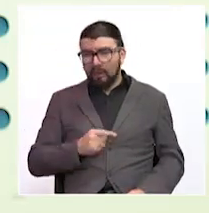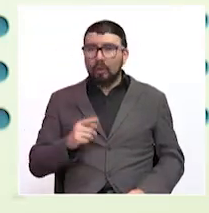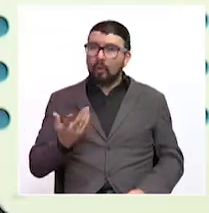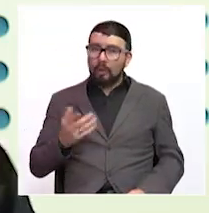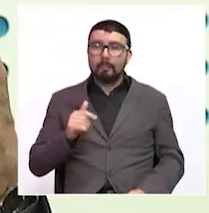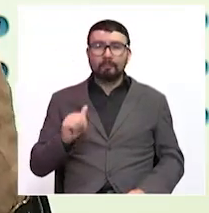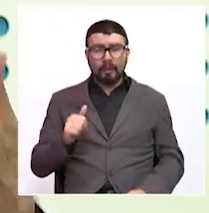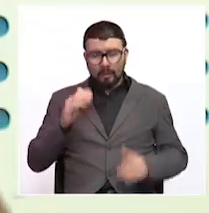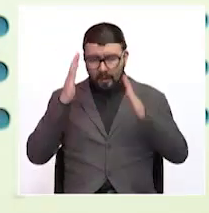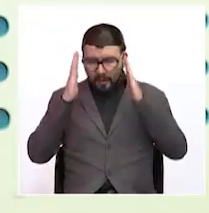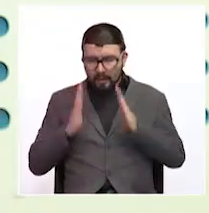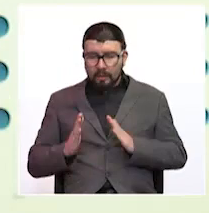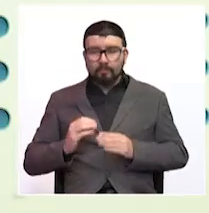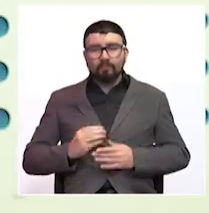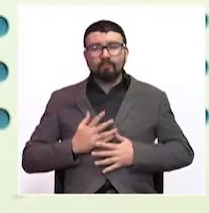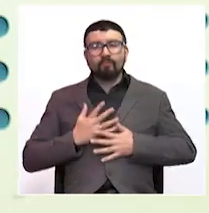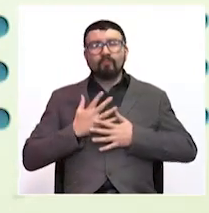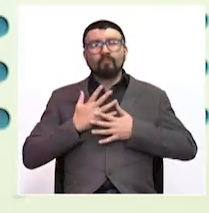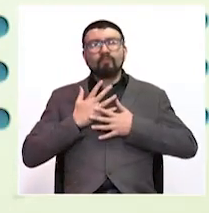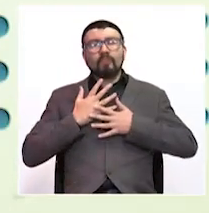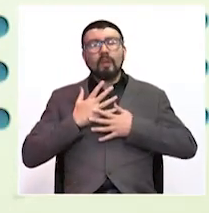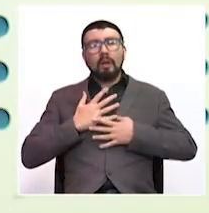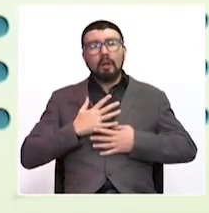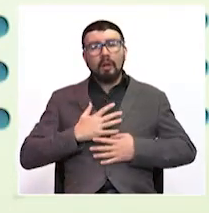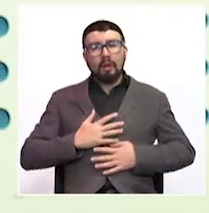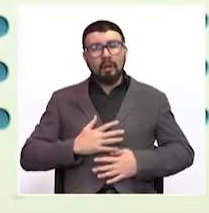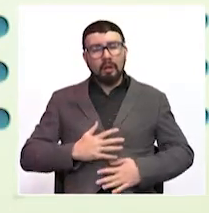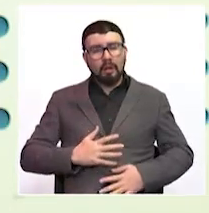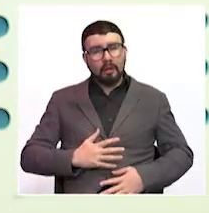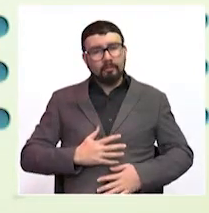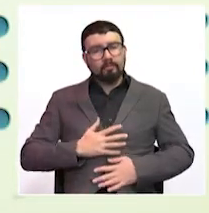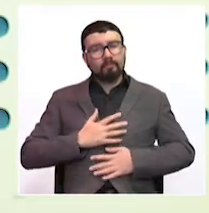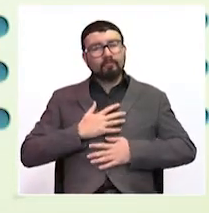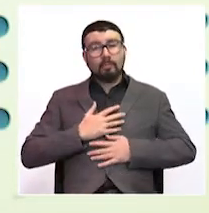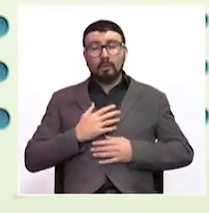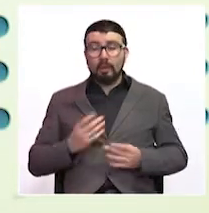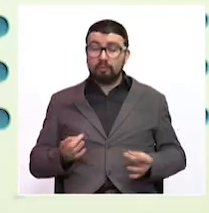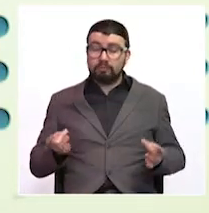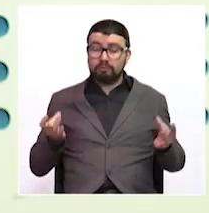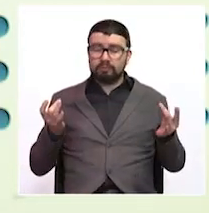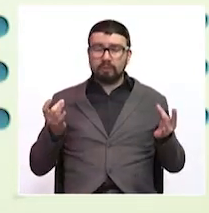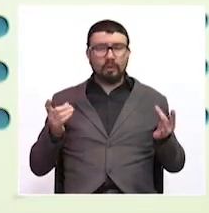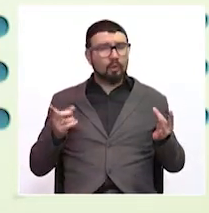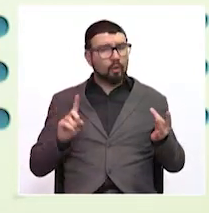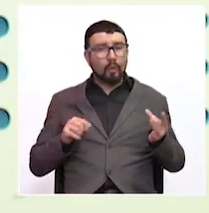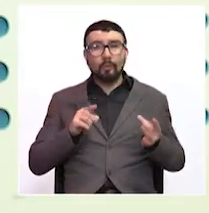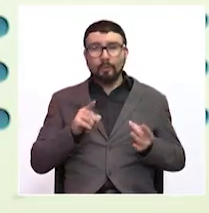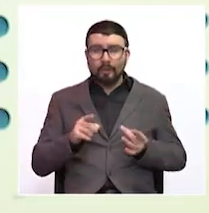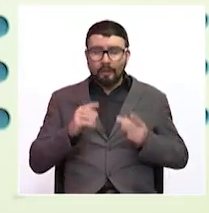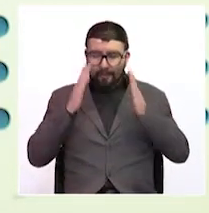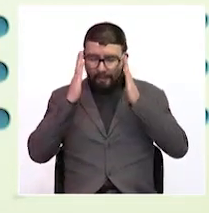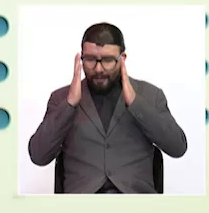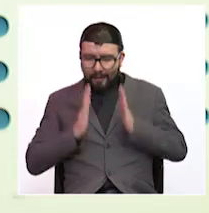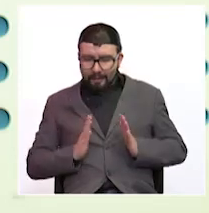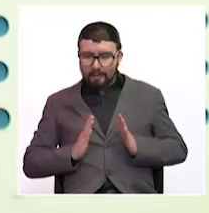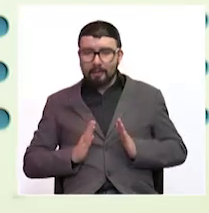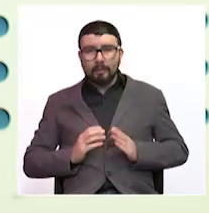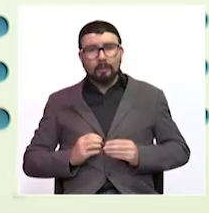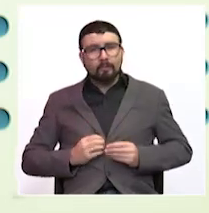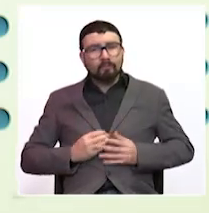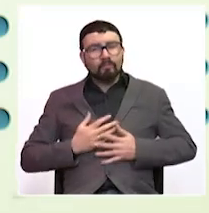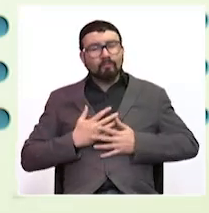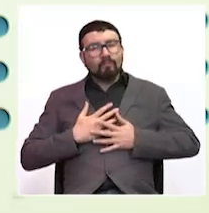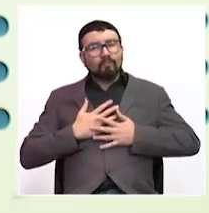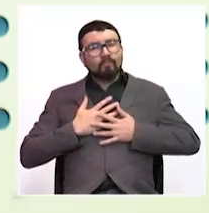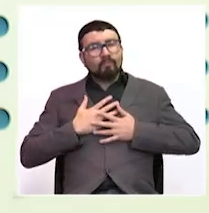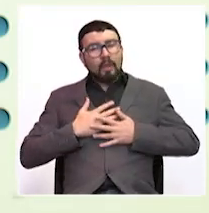y no es hacer respiración yoga no es simplemente concentres en los suaves movimientos que se producen en su pecho